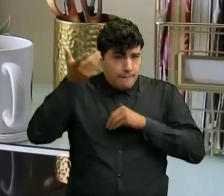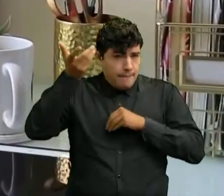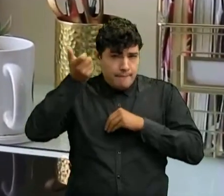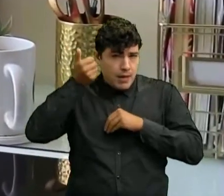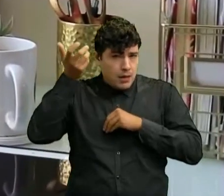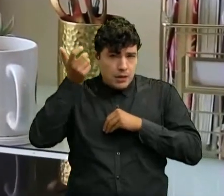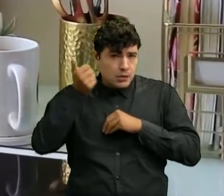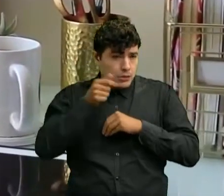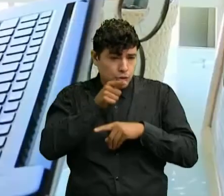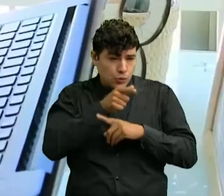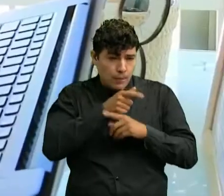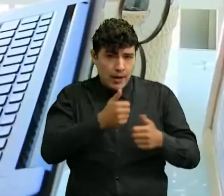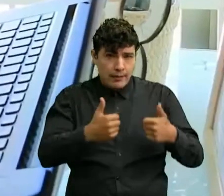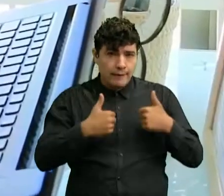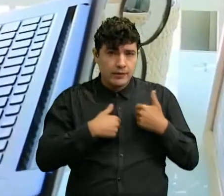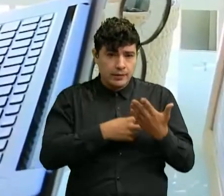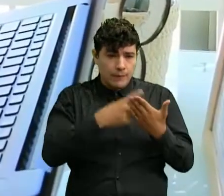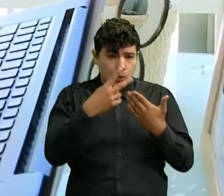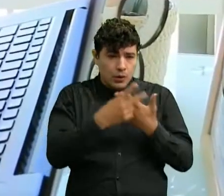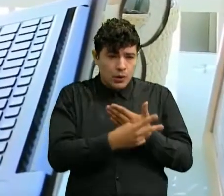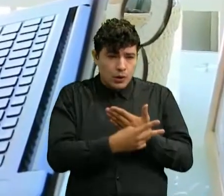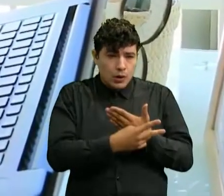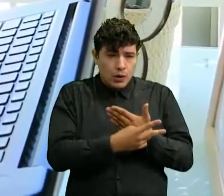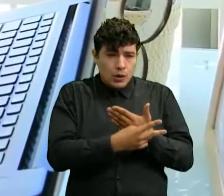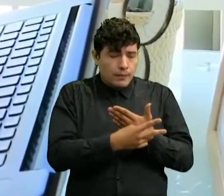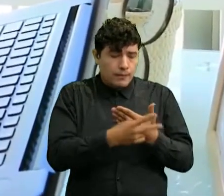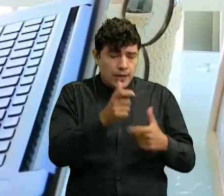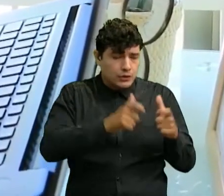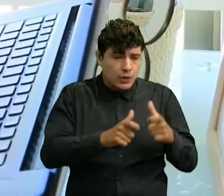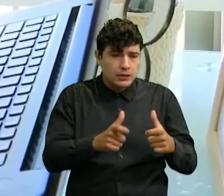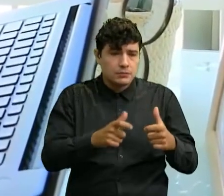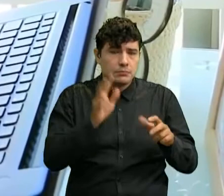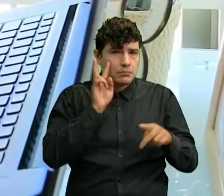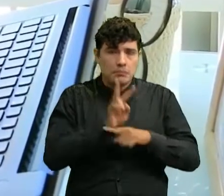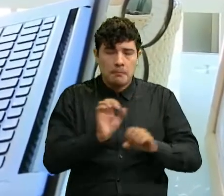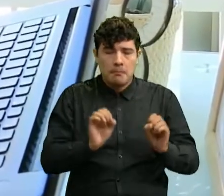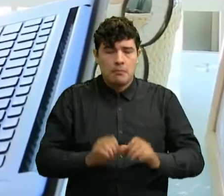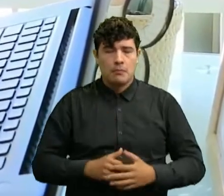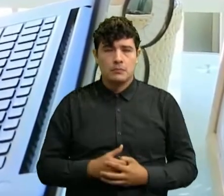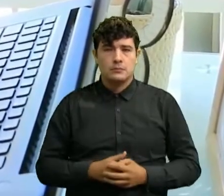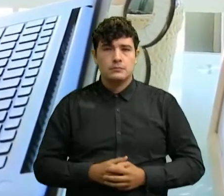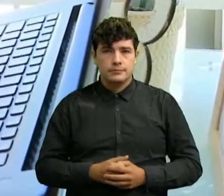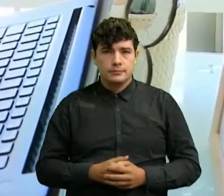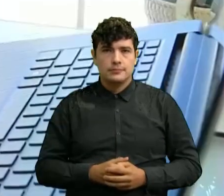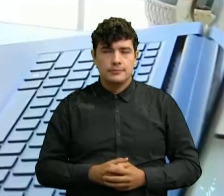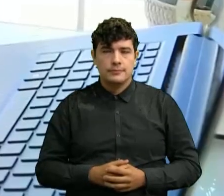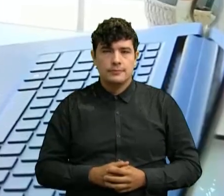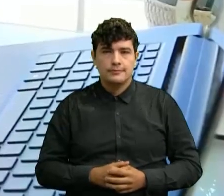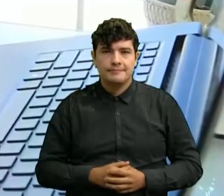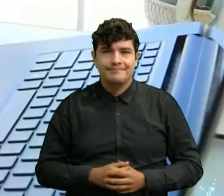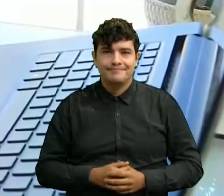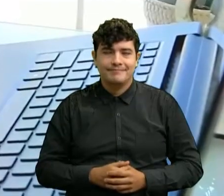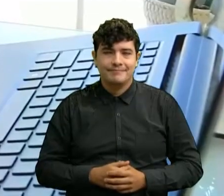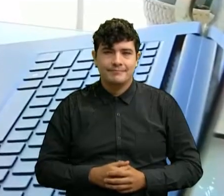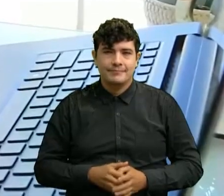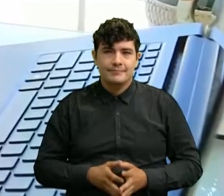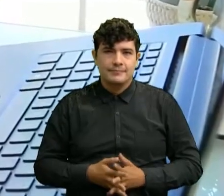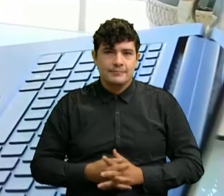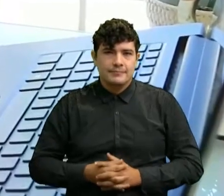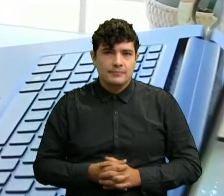lo escuchamos, doctor Jorge Luis. ¿Sí me bueno, escucharon? ¿Nos decían? Sí, sí. Ok.